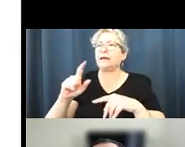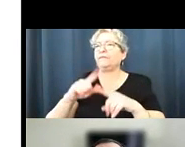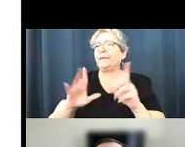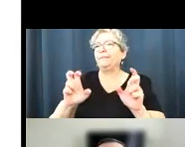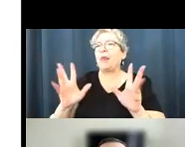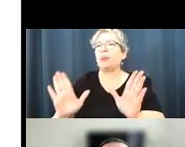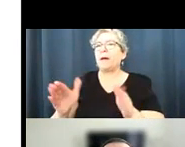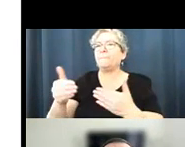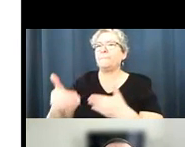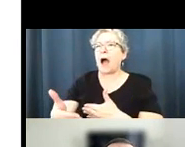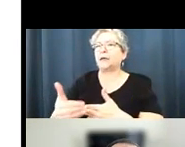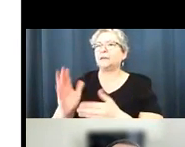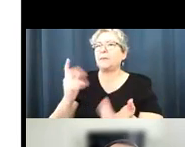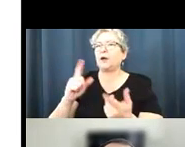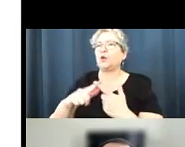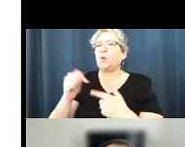de sitio